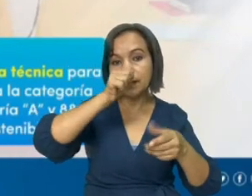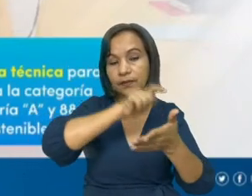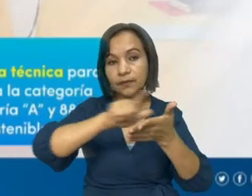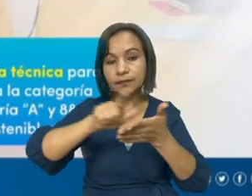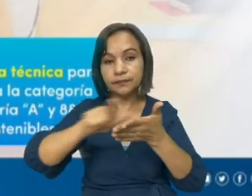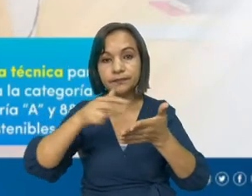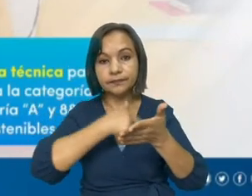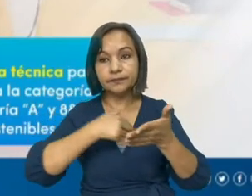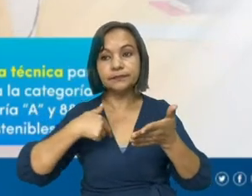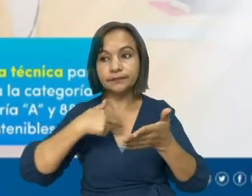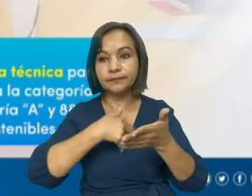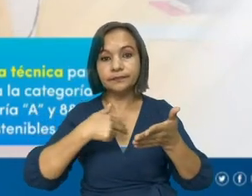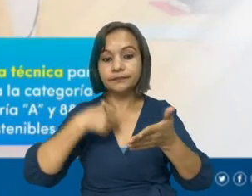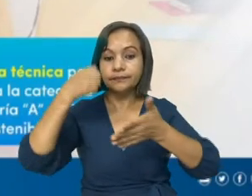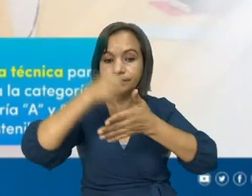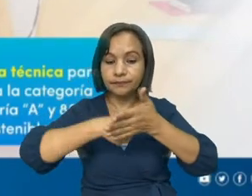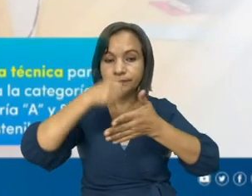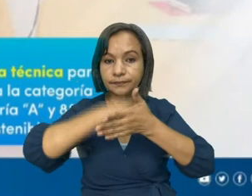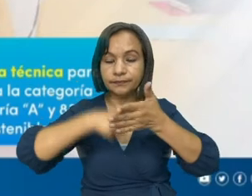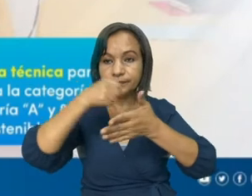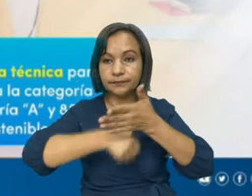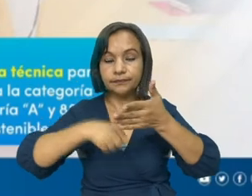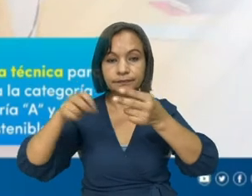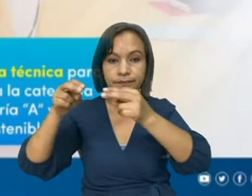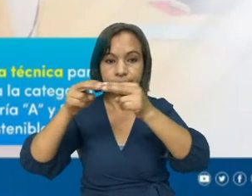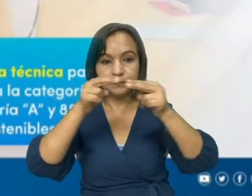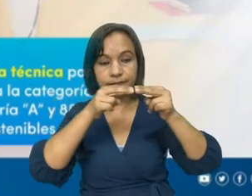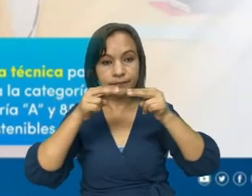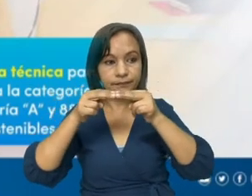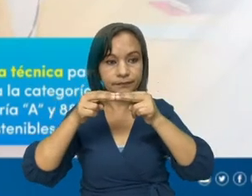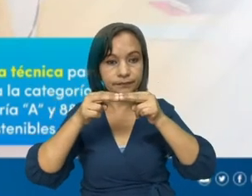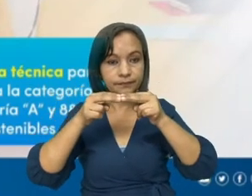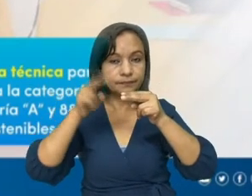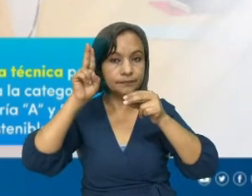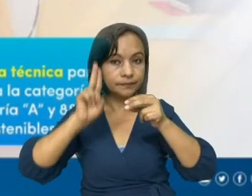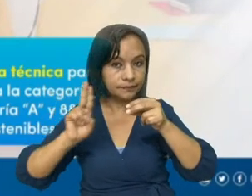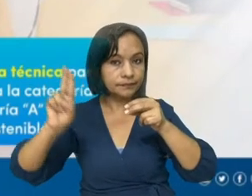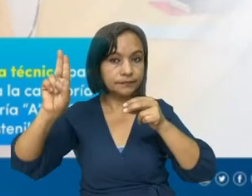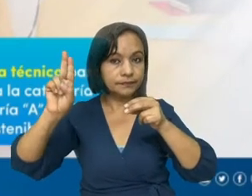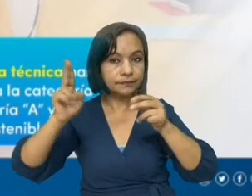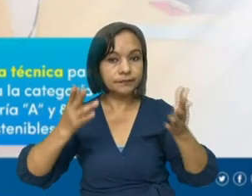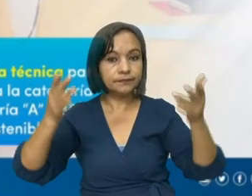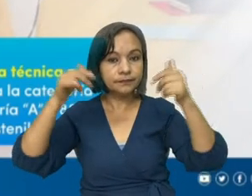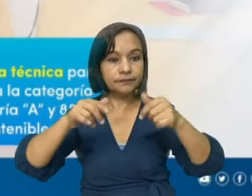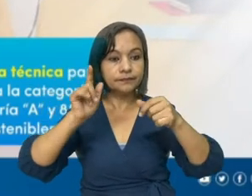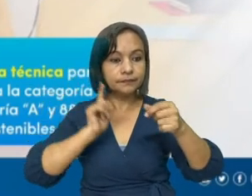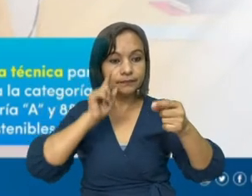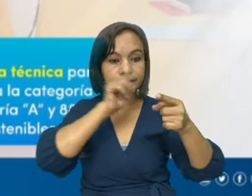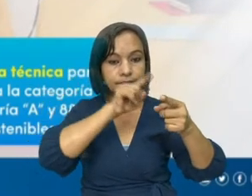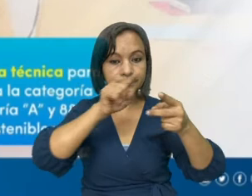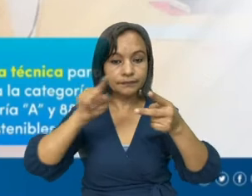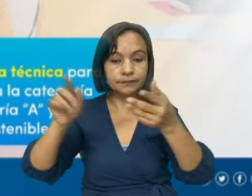vamos a fortalecer. Nosotros sí tenemos vínculos con las universidades, pero ahora estamos identificando que